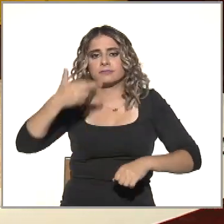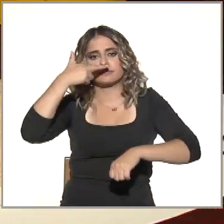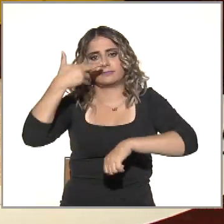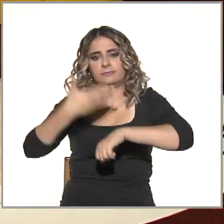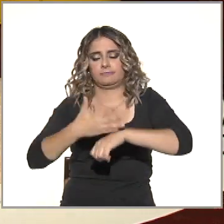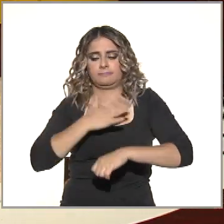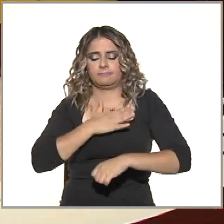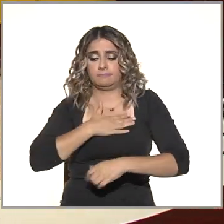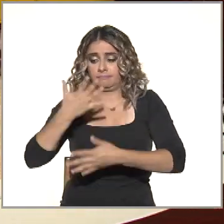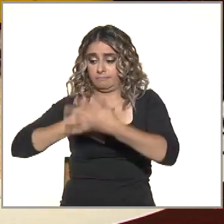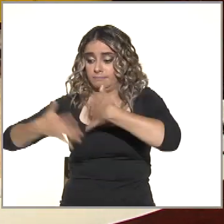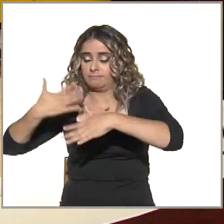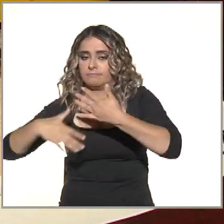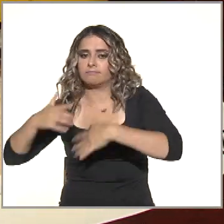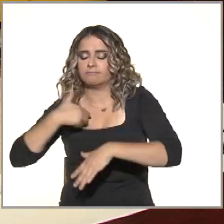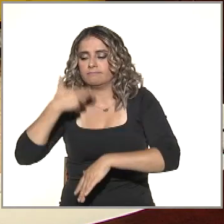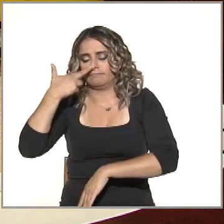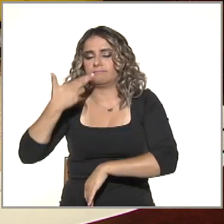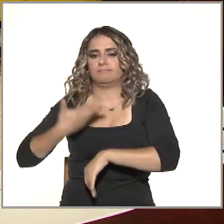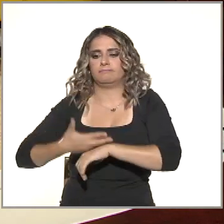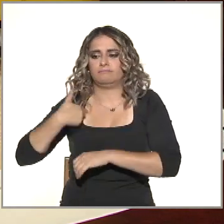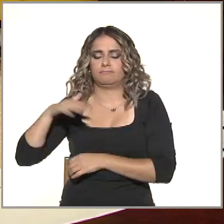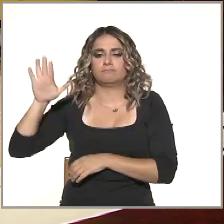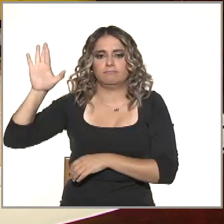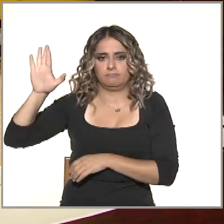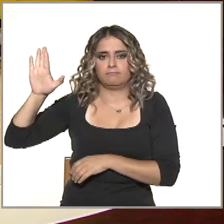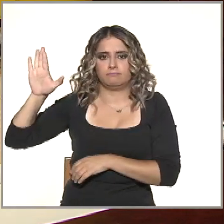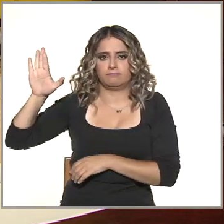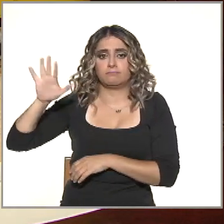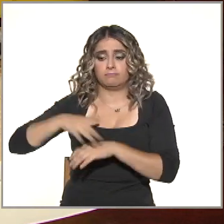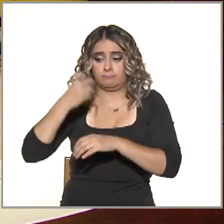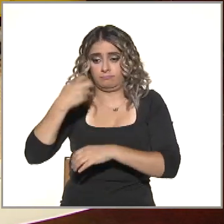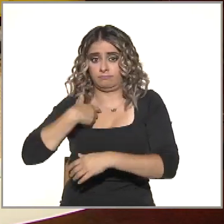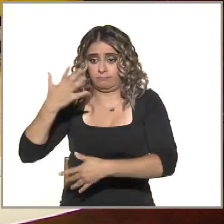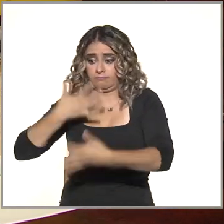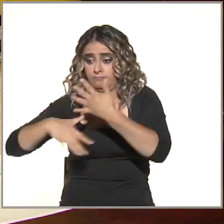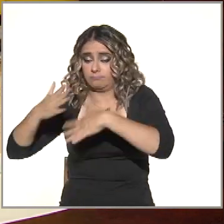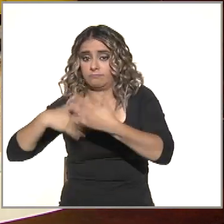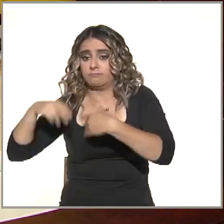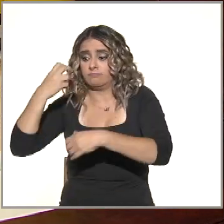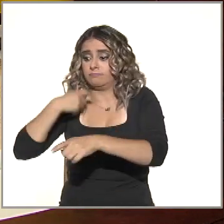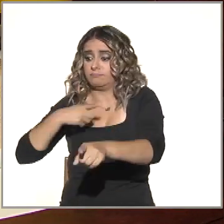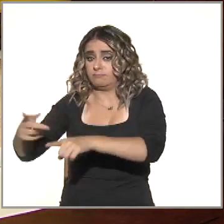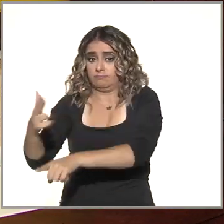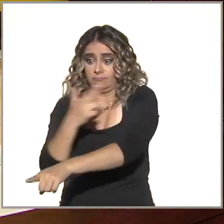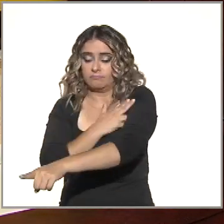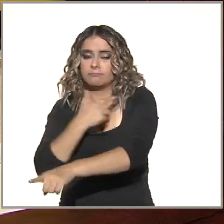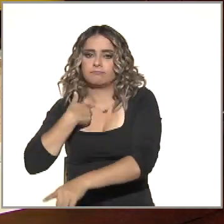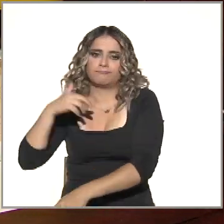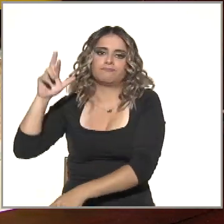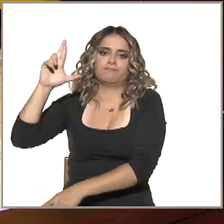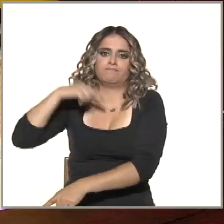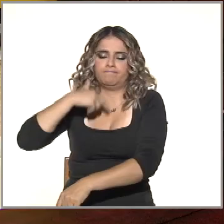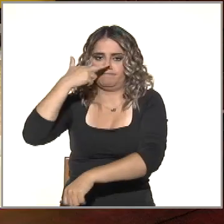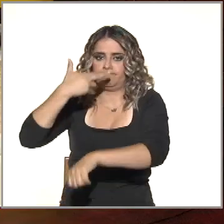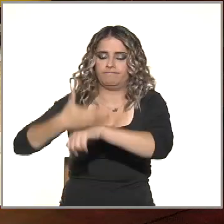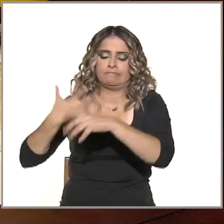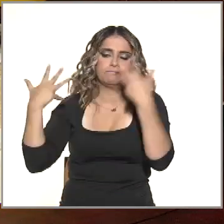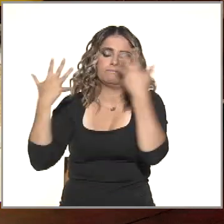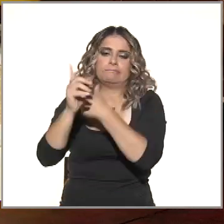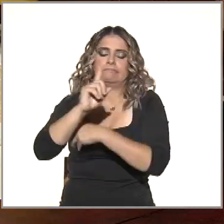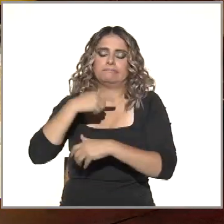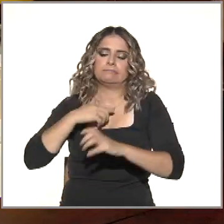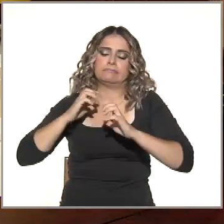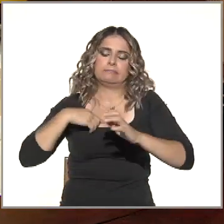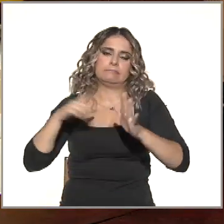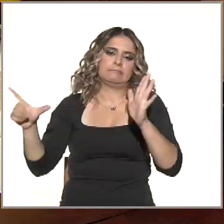dice. Hay que saber que lo que uno dice genera una responsabilidad y quizá eso nos permita tener un poquito más de cuidado,